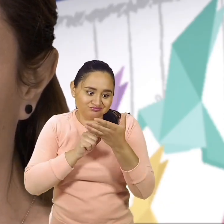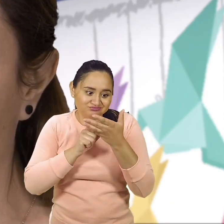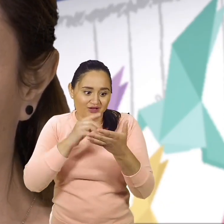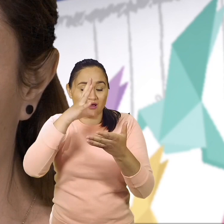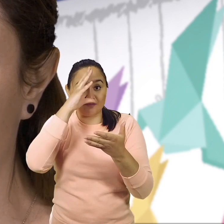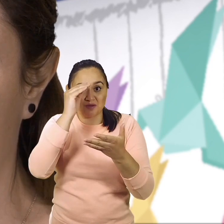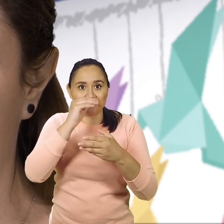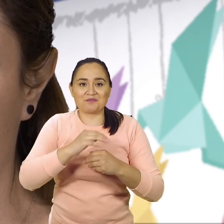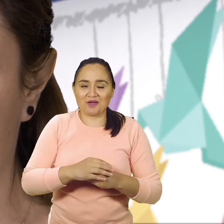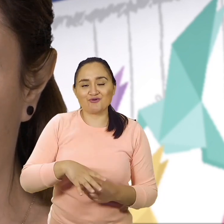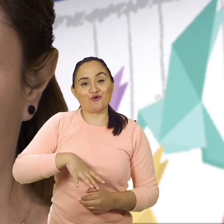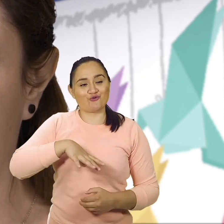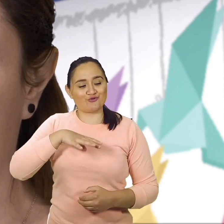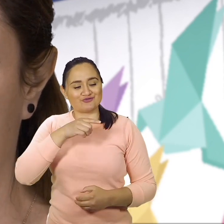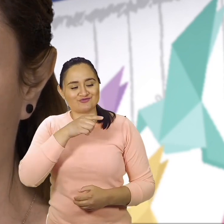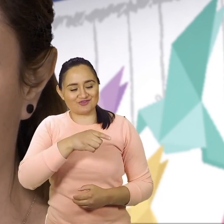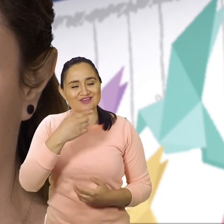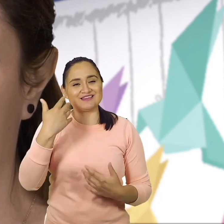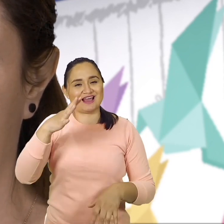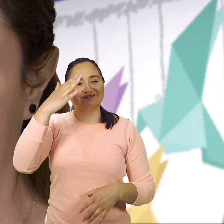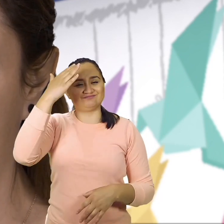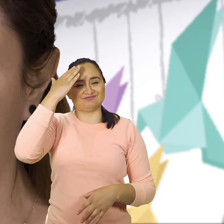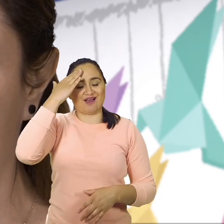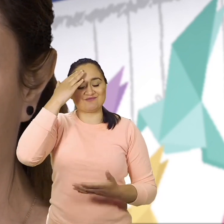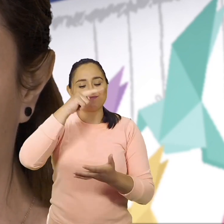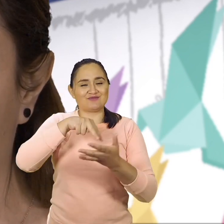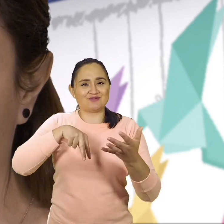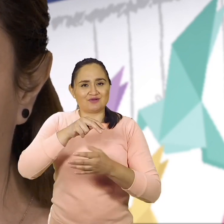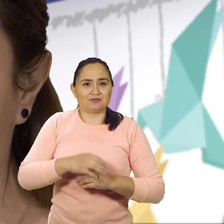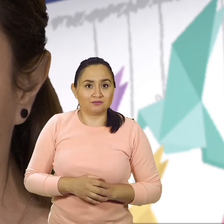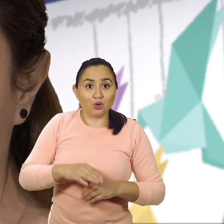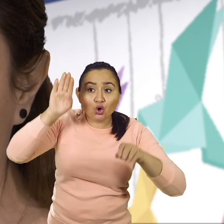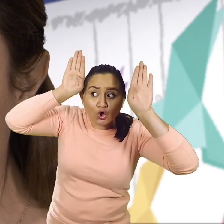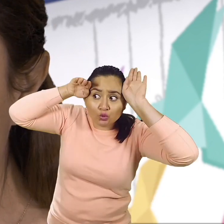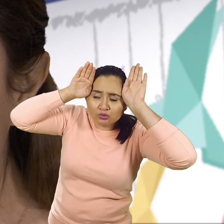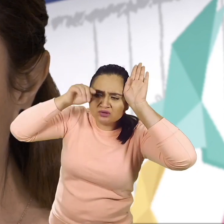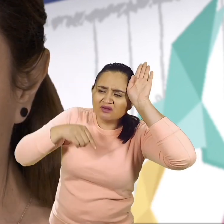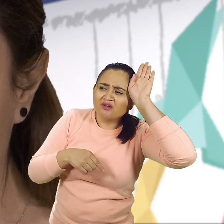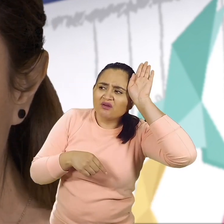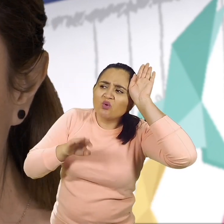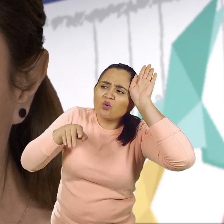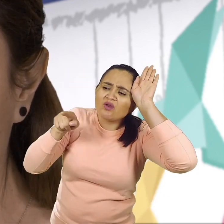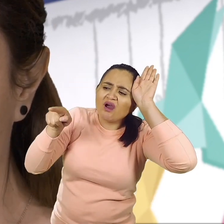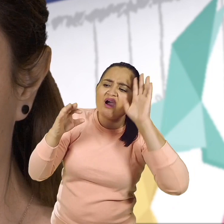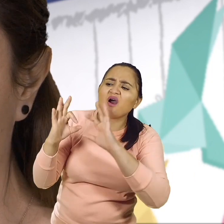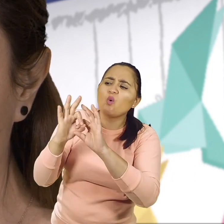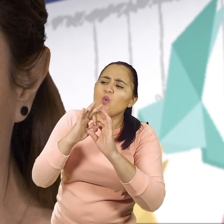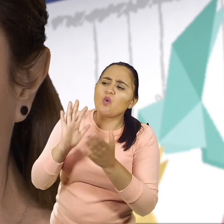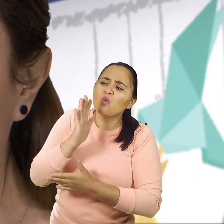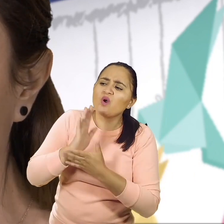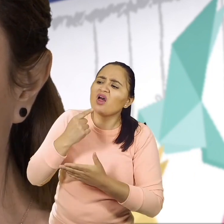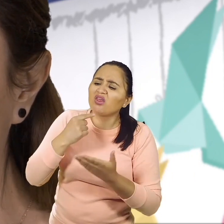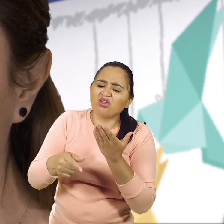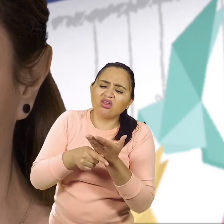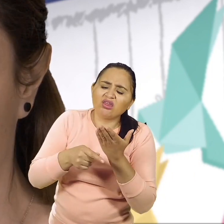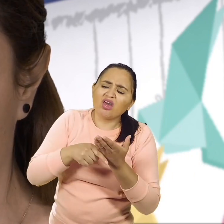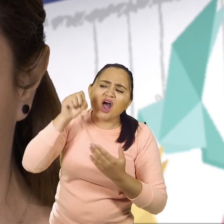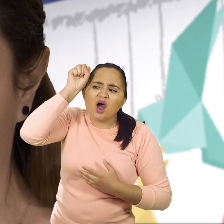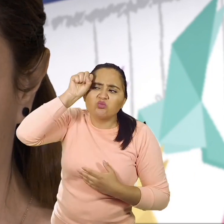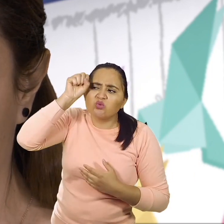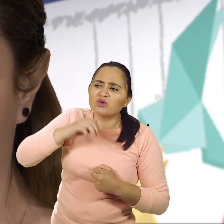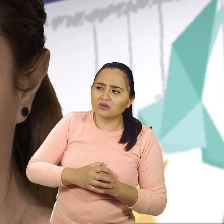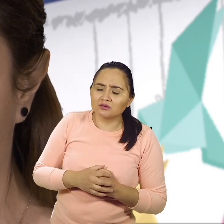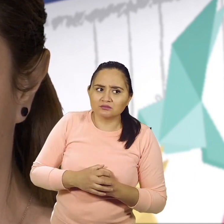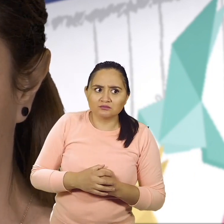papá, orgulloso de que su hijo ya supiera leer. «Pero mis compañeros dicen que los libros son